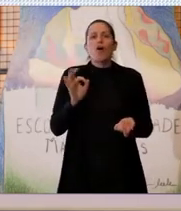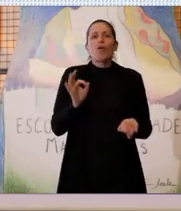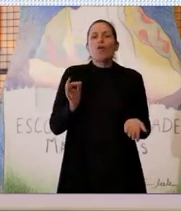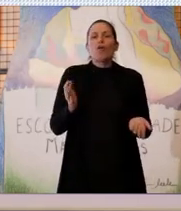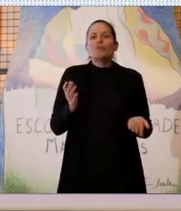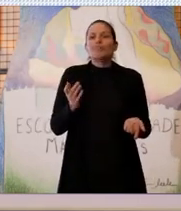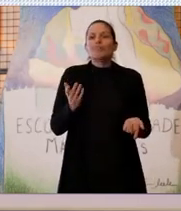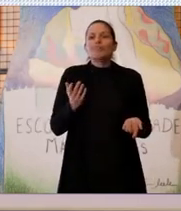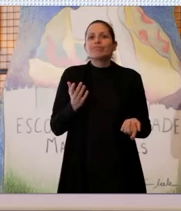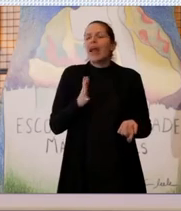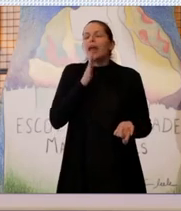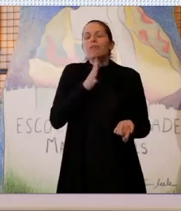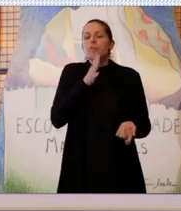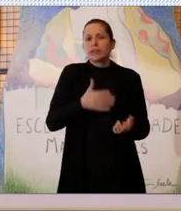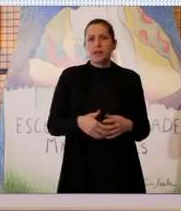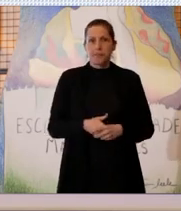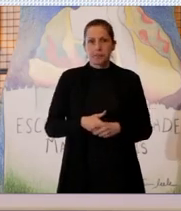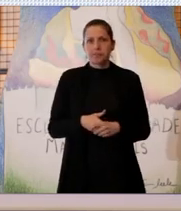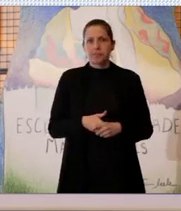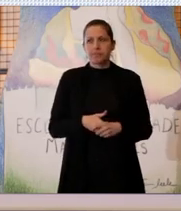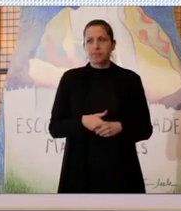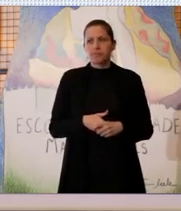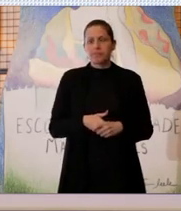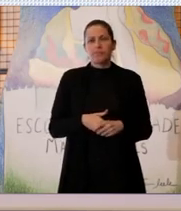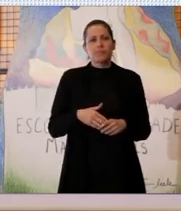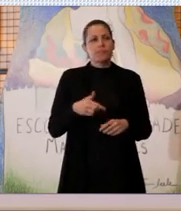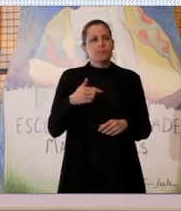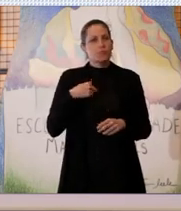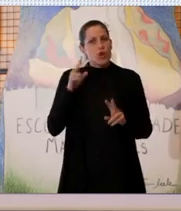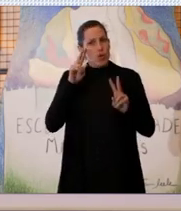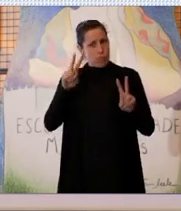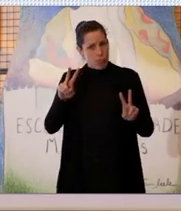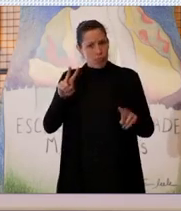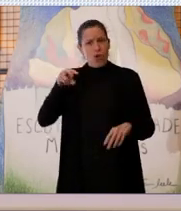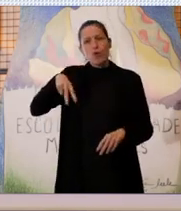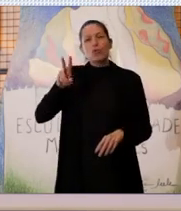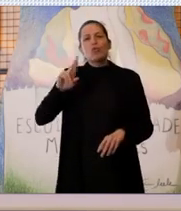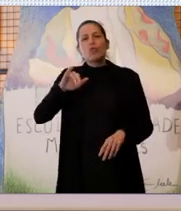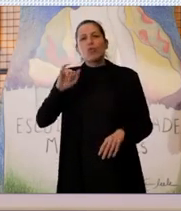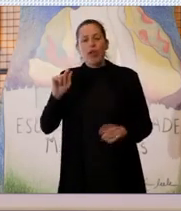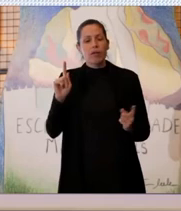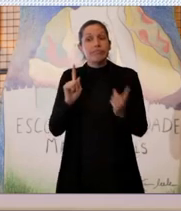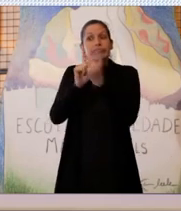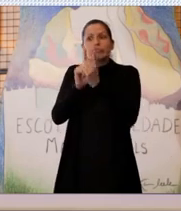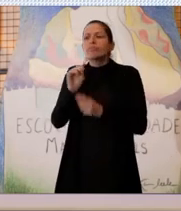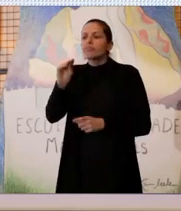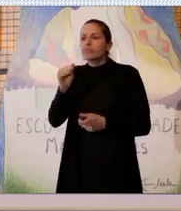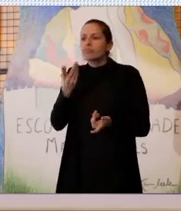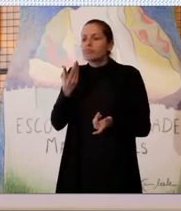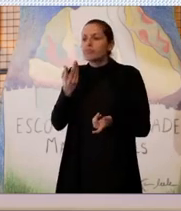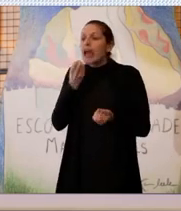que decía Noria el otro día cuando yo veía Nuria me preguntaba cómo me encontraba y